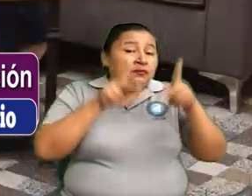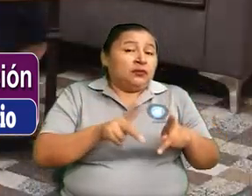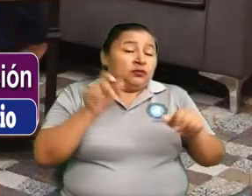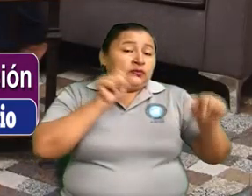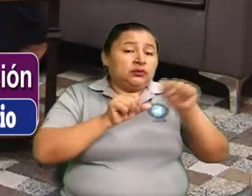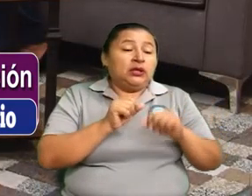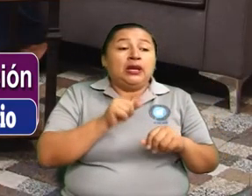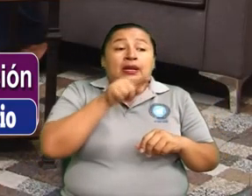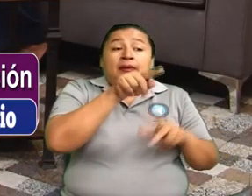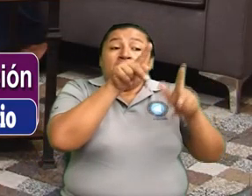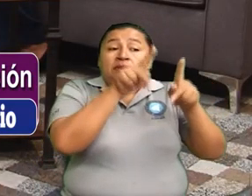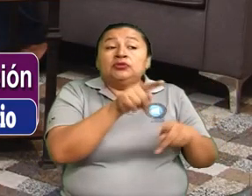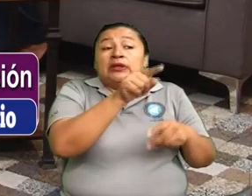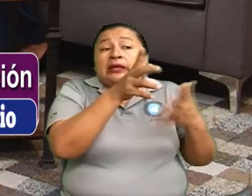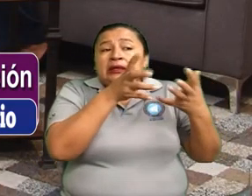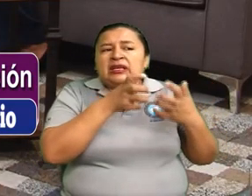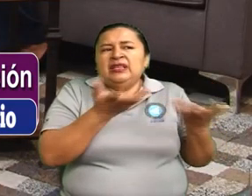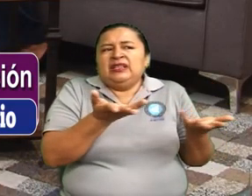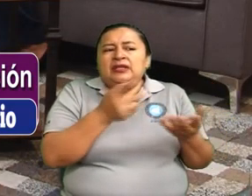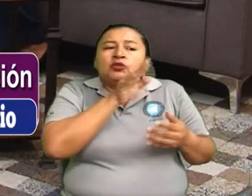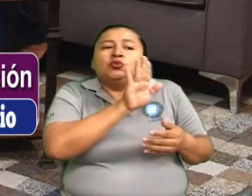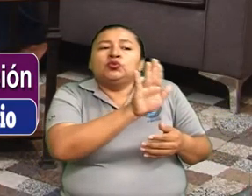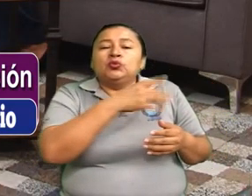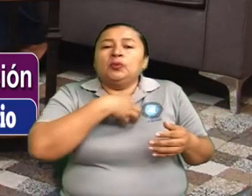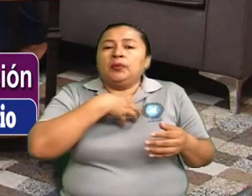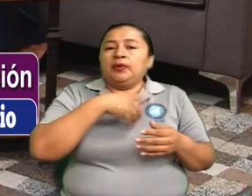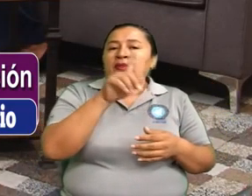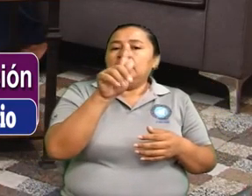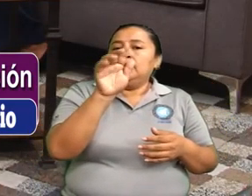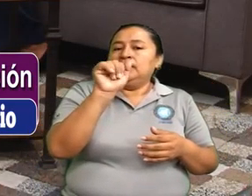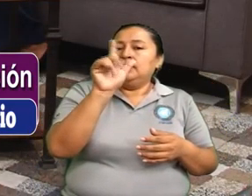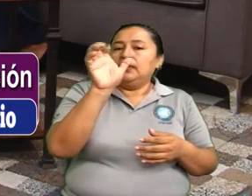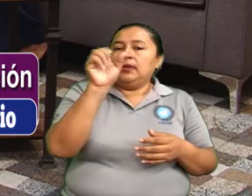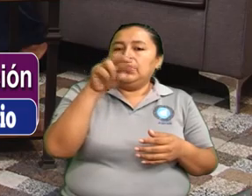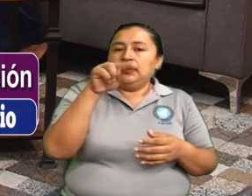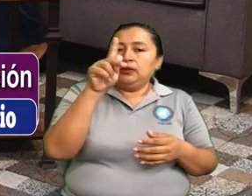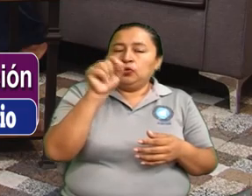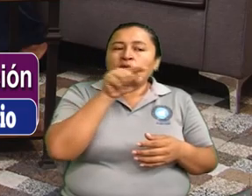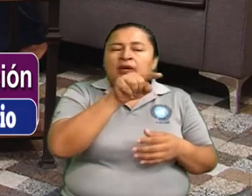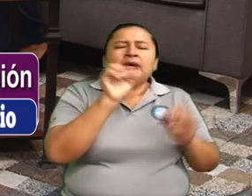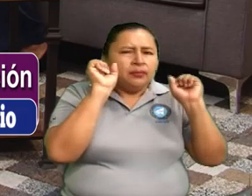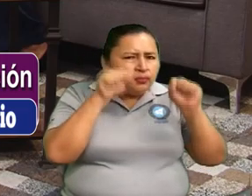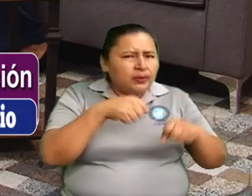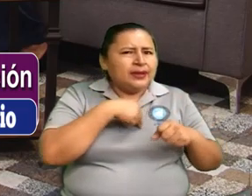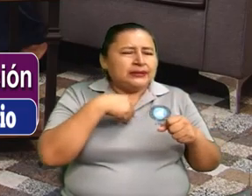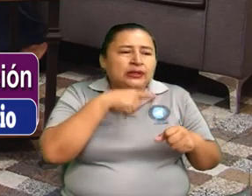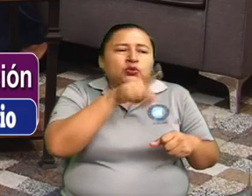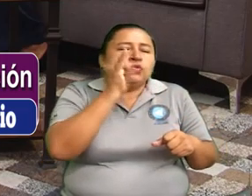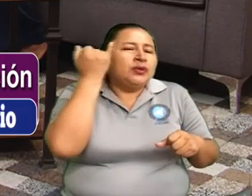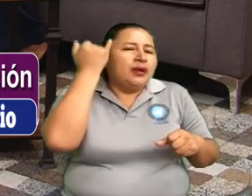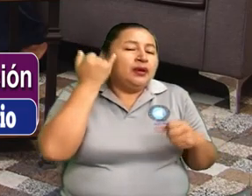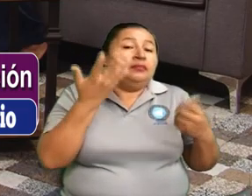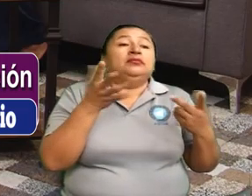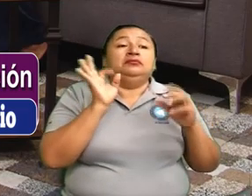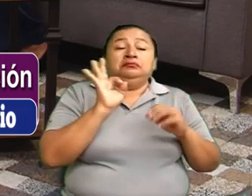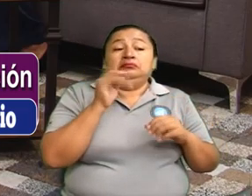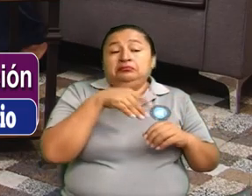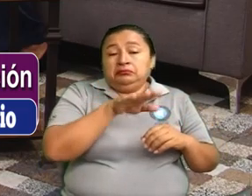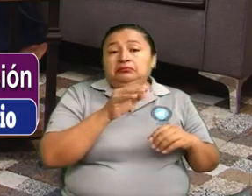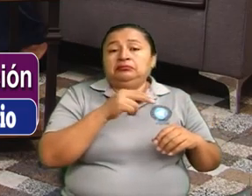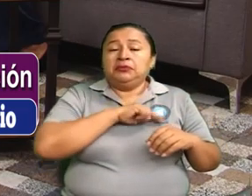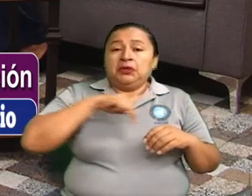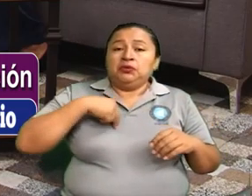la persona desea y para lo que tiene talento se le acompaña. Y eso es grandioso. Y eso también es para nosotros